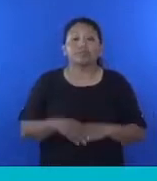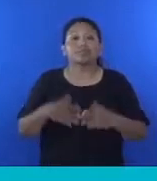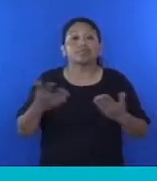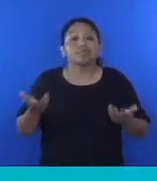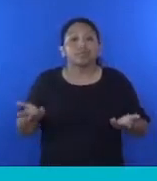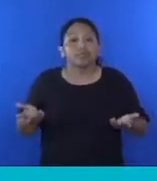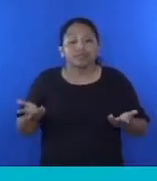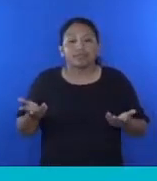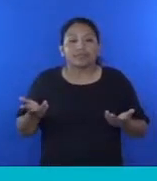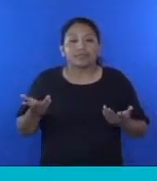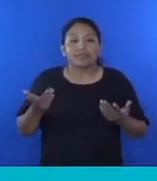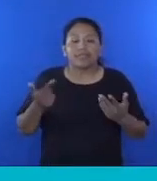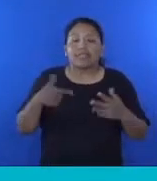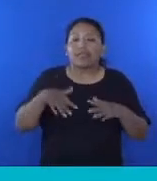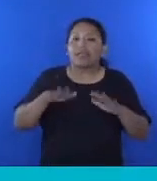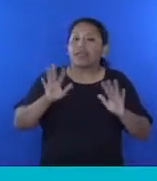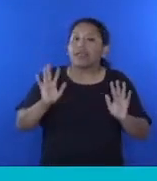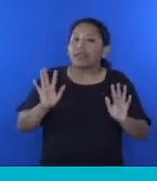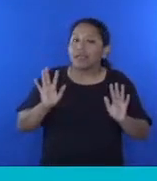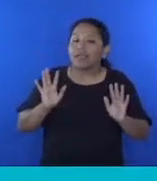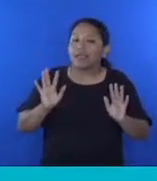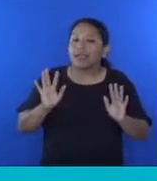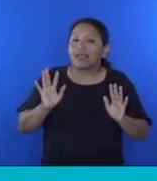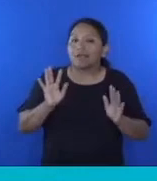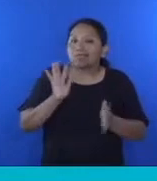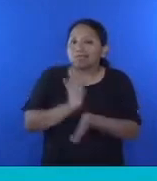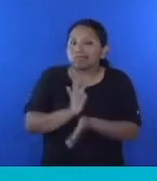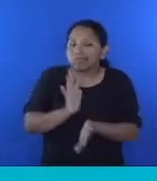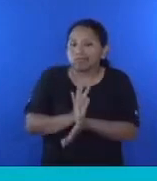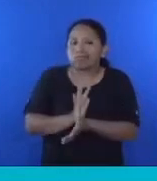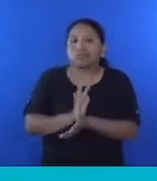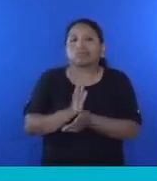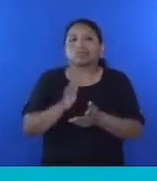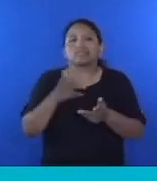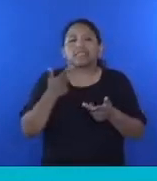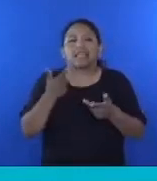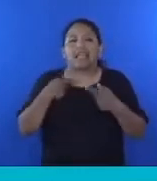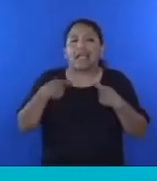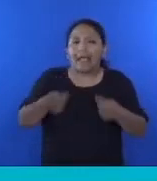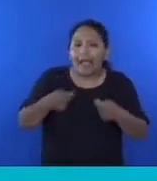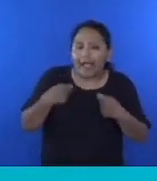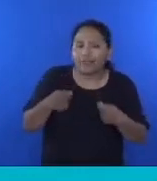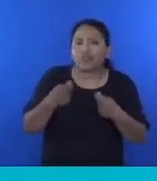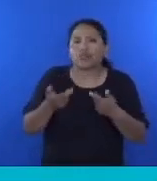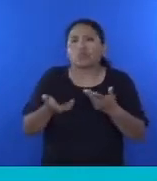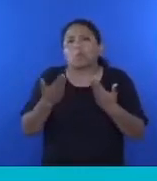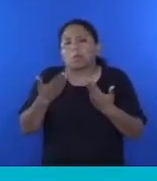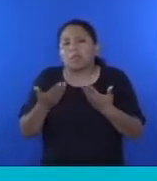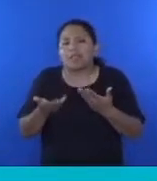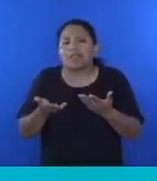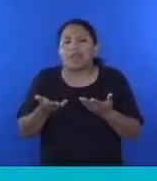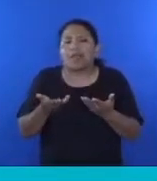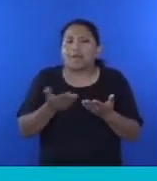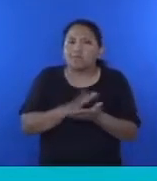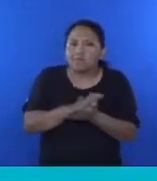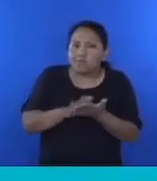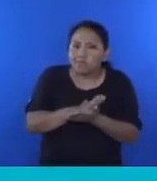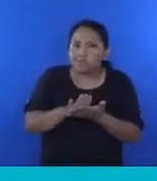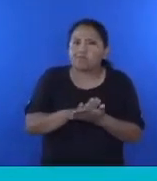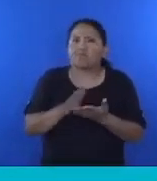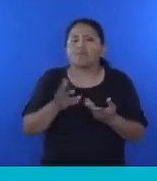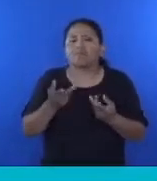quiere decir que no observemos gastos superfluos, gastos que se podrían eliminar, cuestiones que se